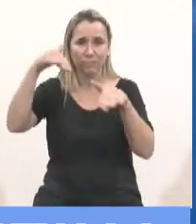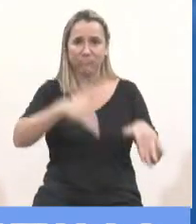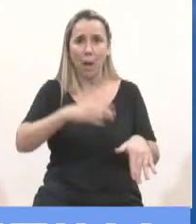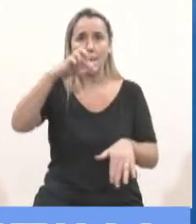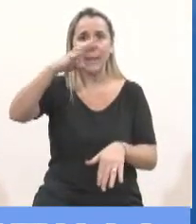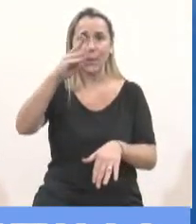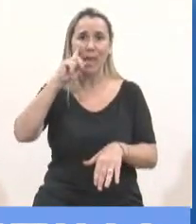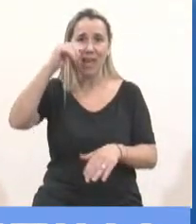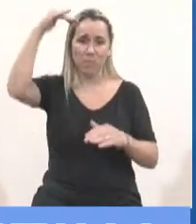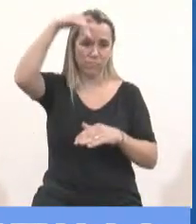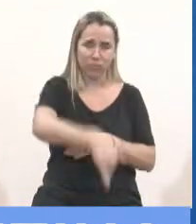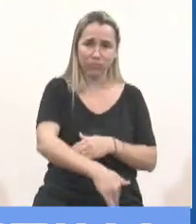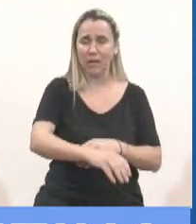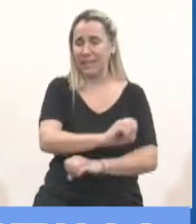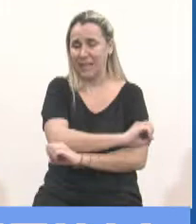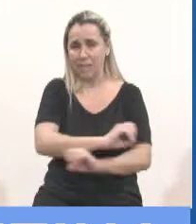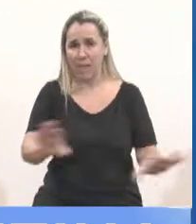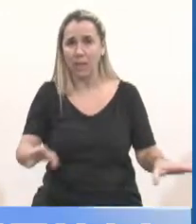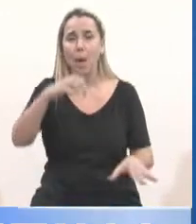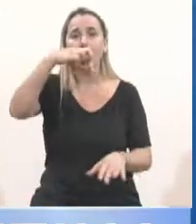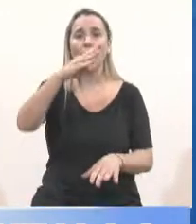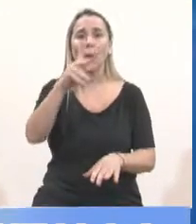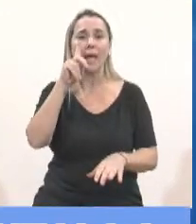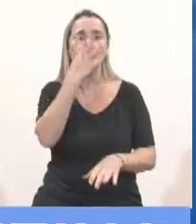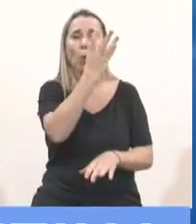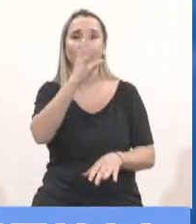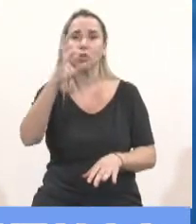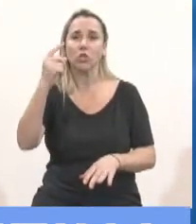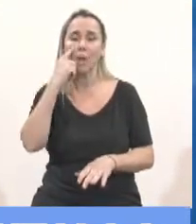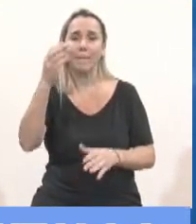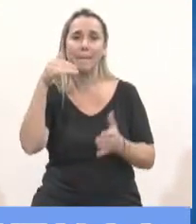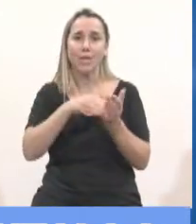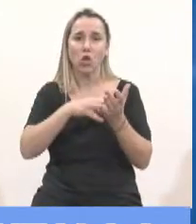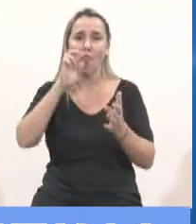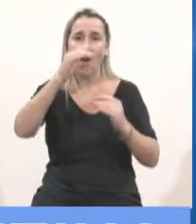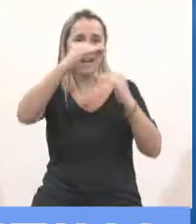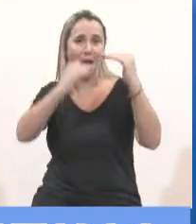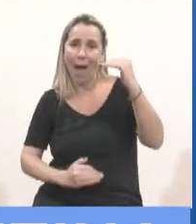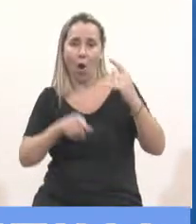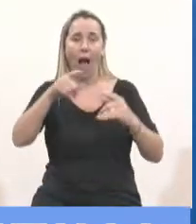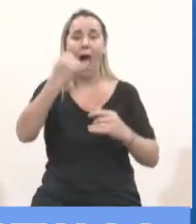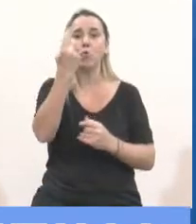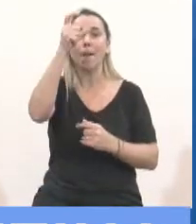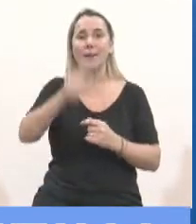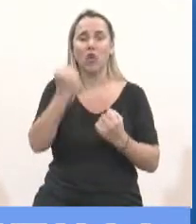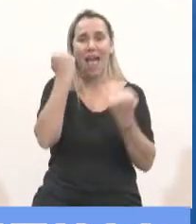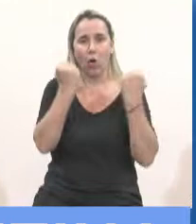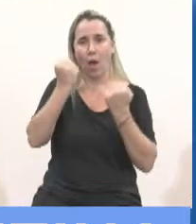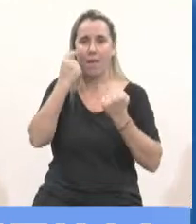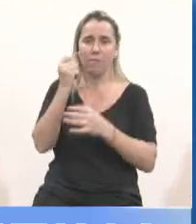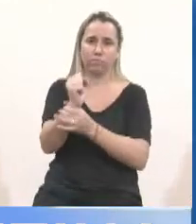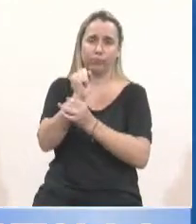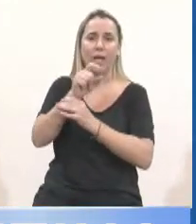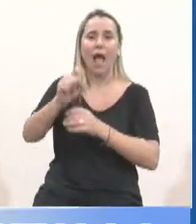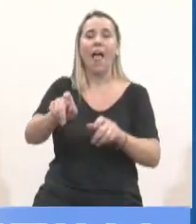PBI que es tremenda. O sea, el PBI por debajo de los 400 mil millones de dólares. Hay un economista en un diario muy conocido,